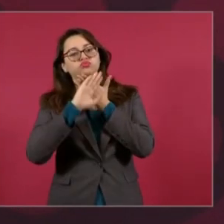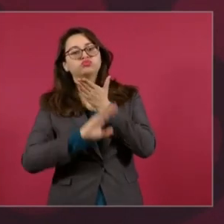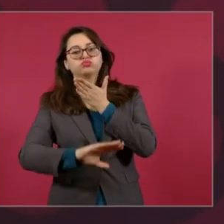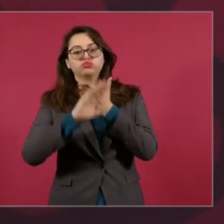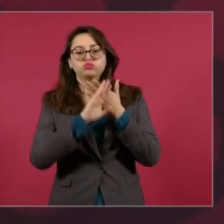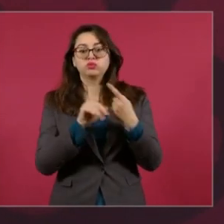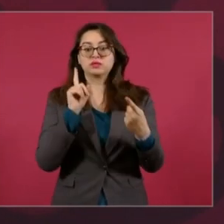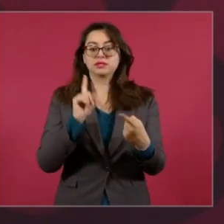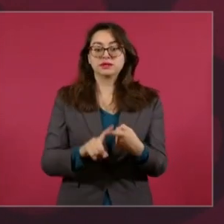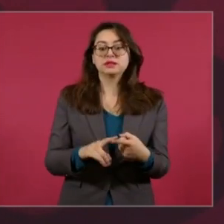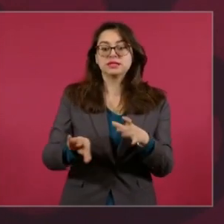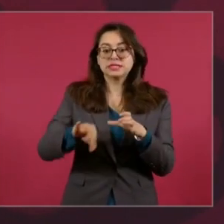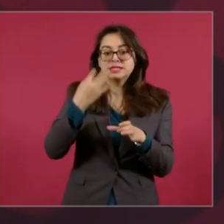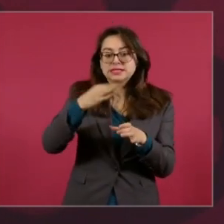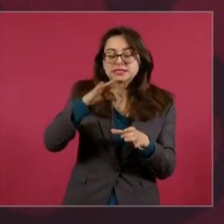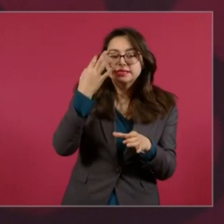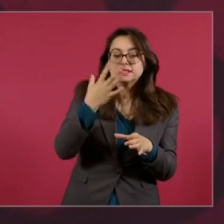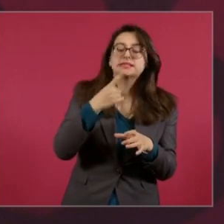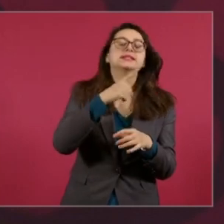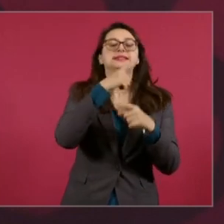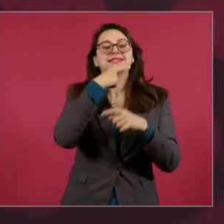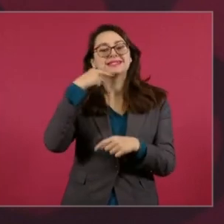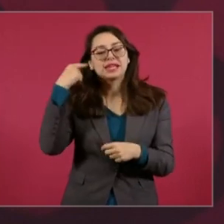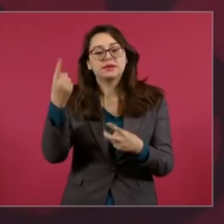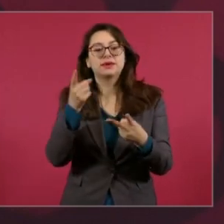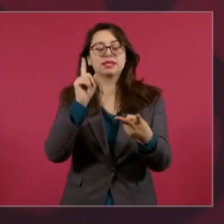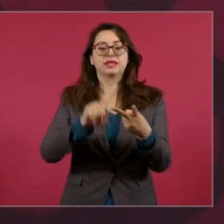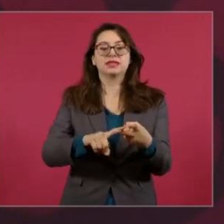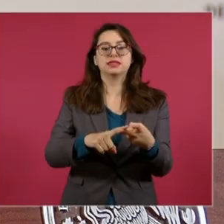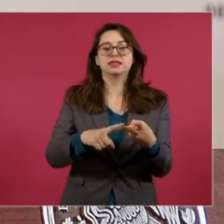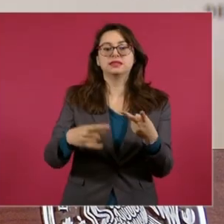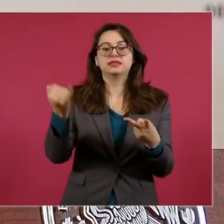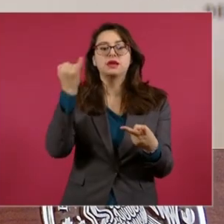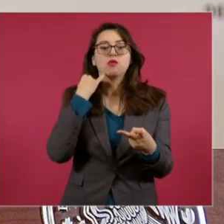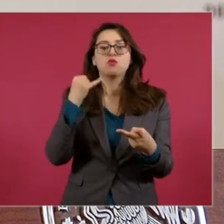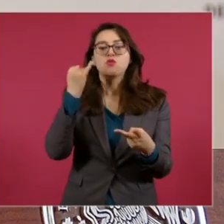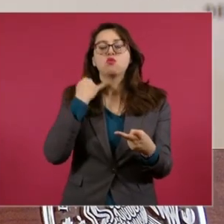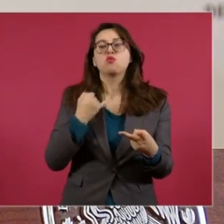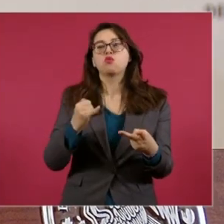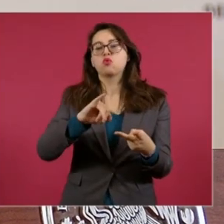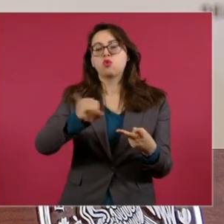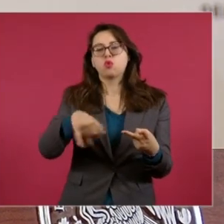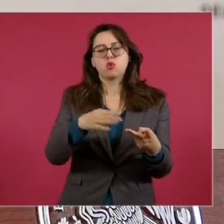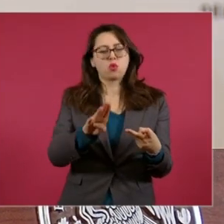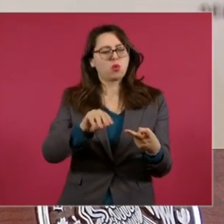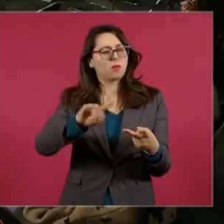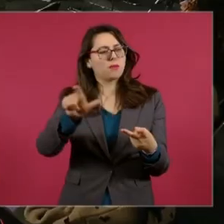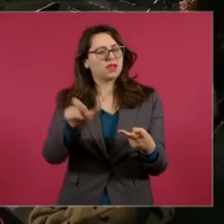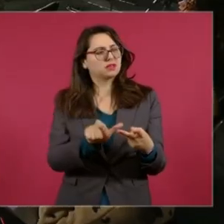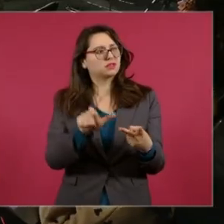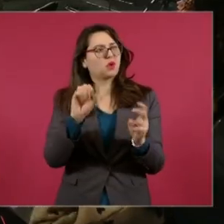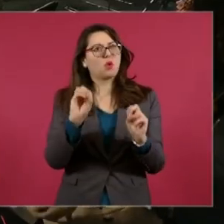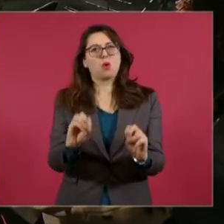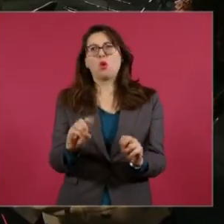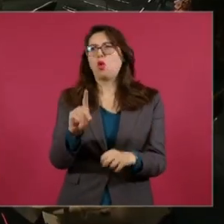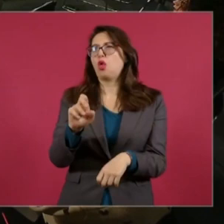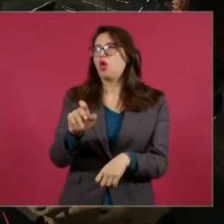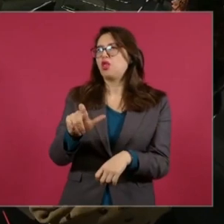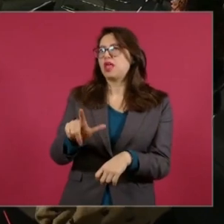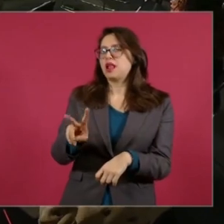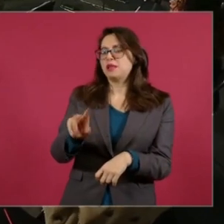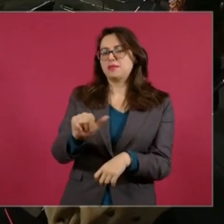Jugos del Valle, o no sé si Jumex o Jugos del Valle, para no levantar un falso